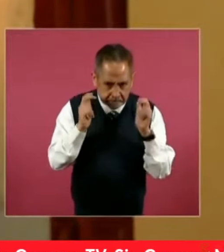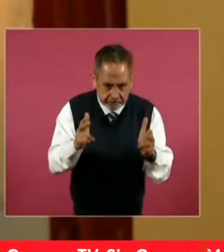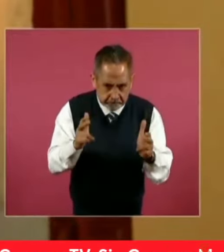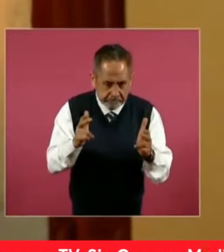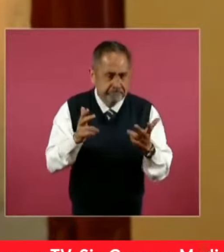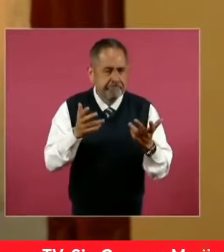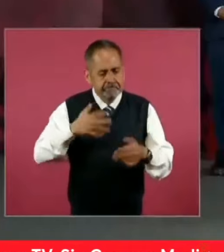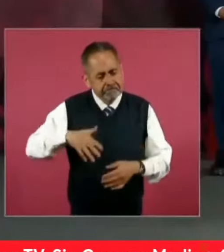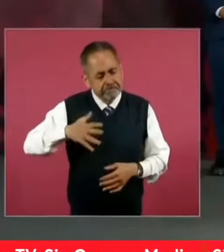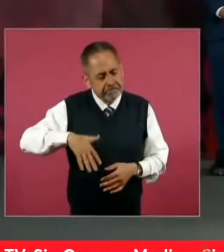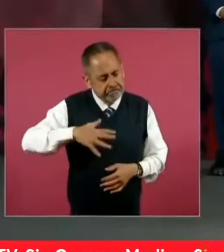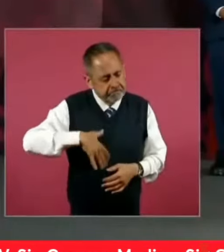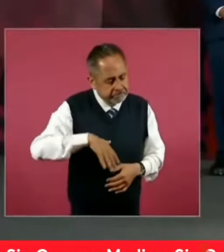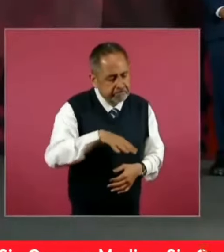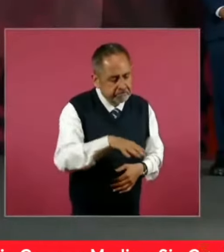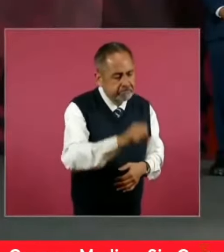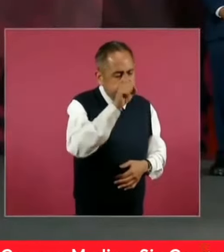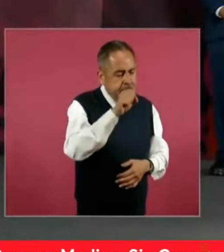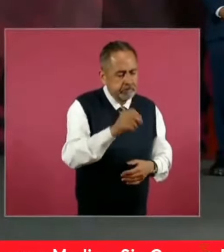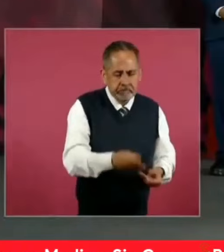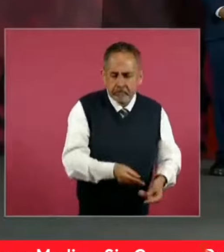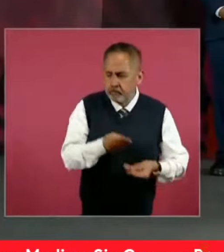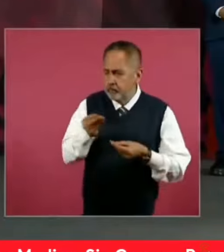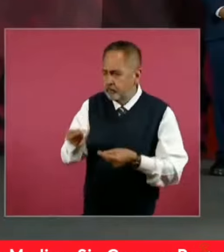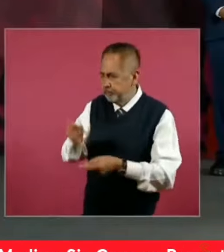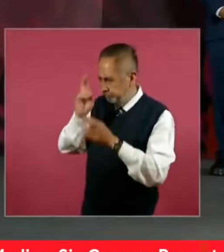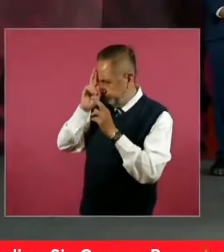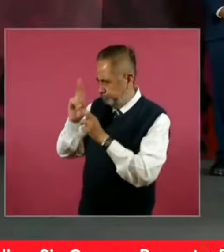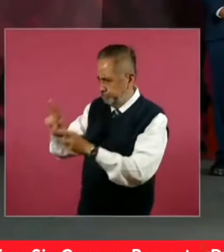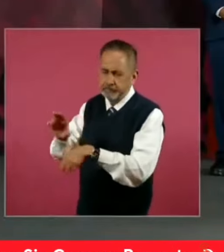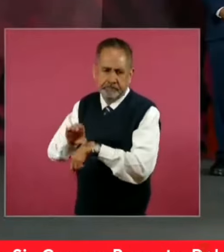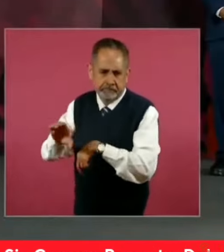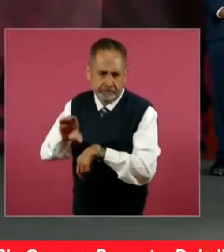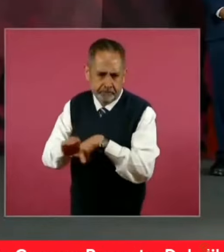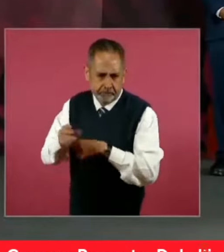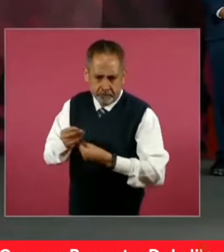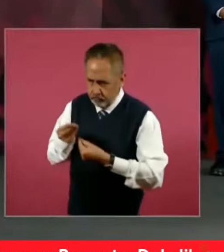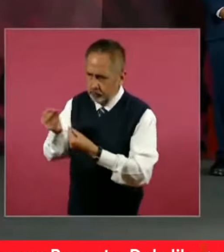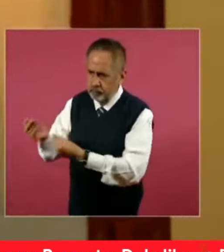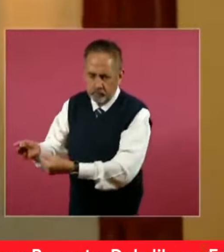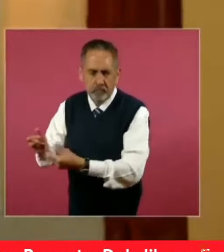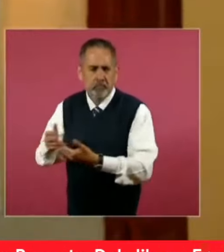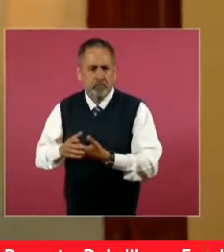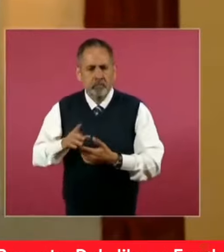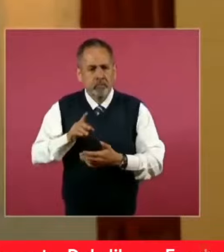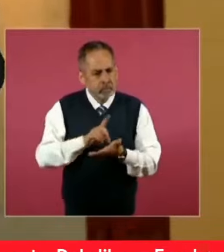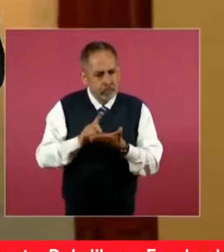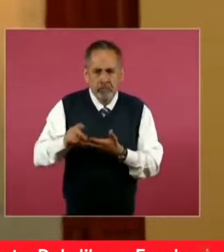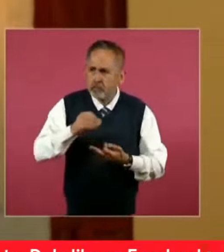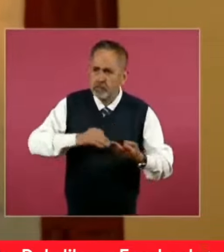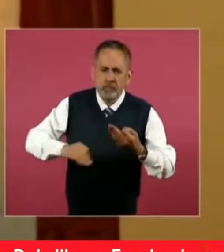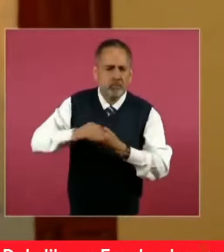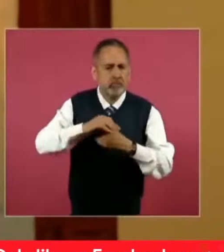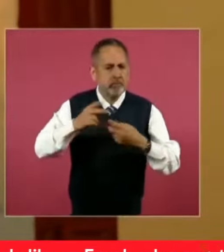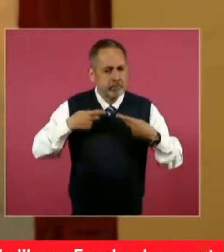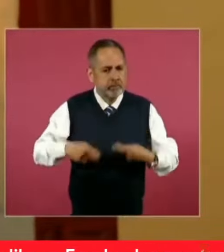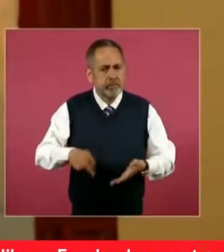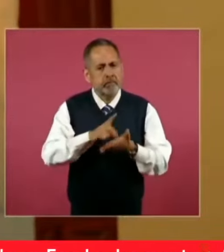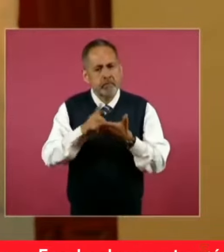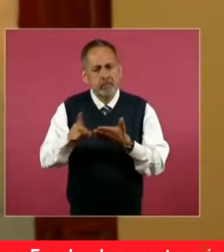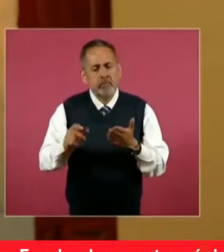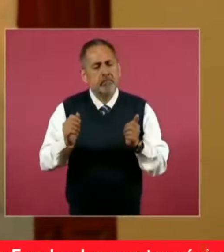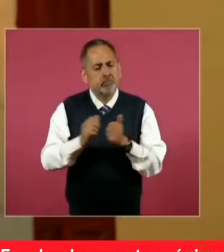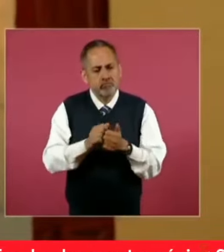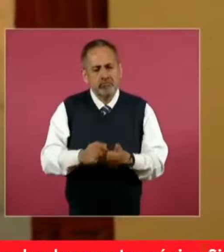parte precisamente de darle forma a este derecho que tenemos a la memoria histórica y al derecho que tienen todas las comunidades a